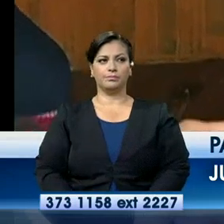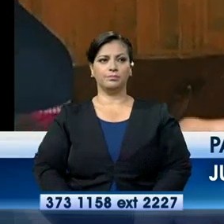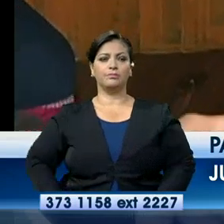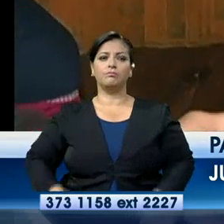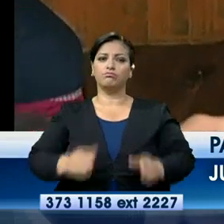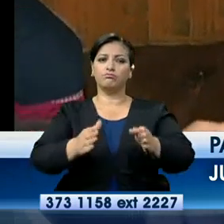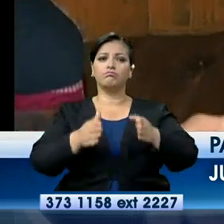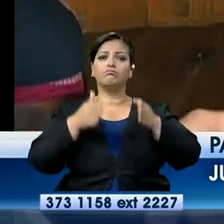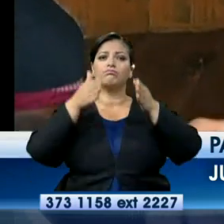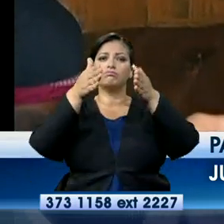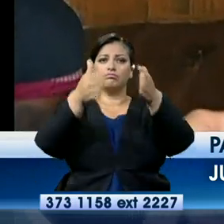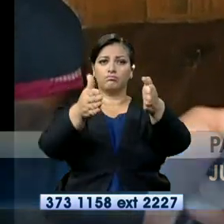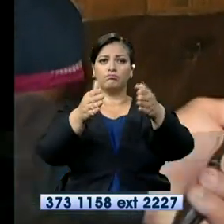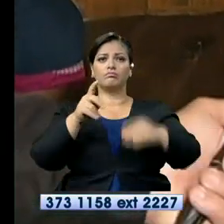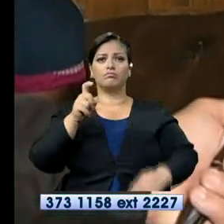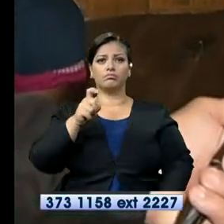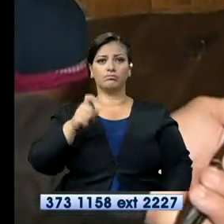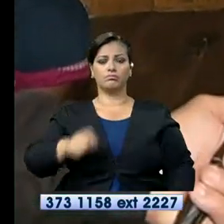enterrar.